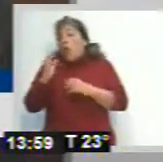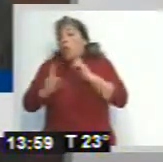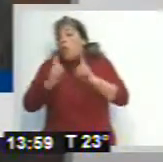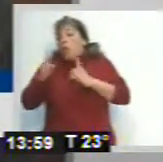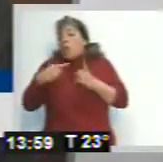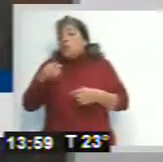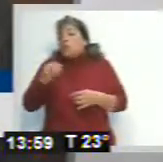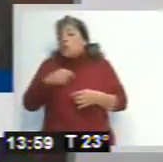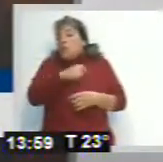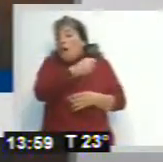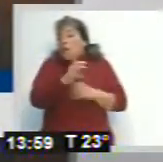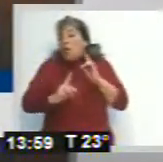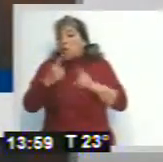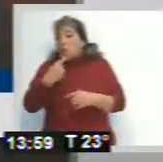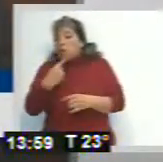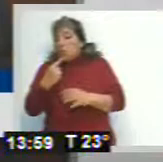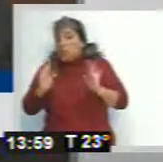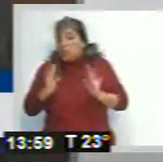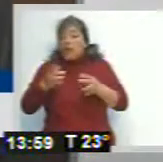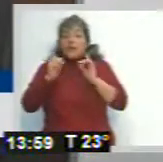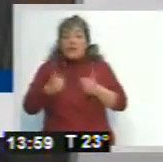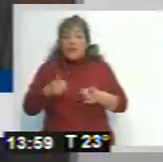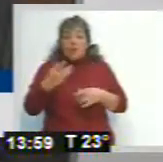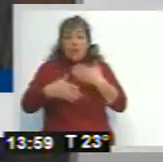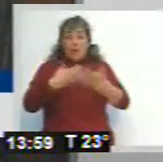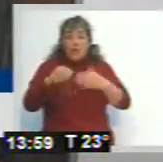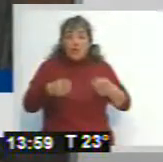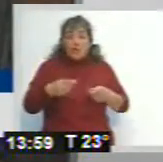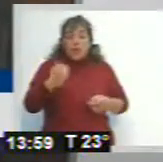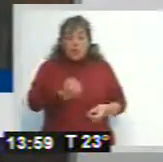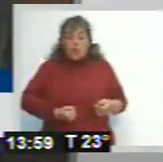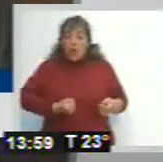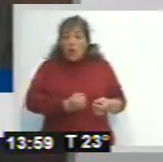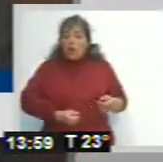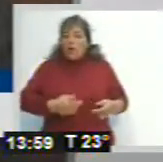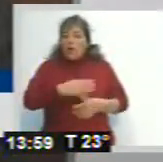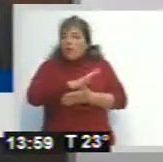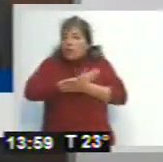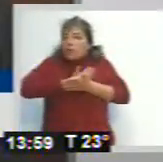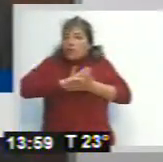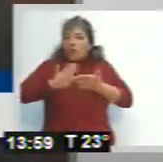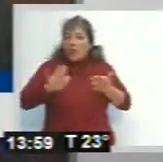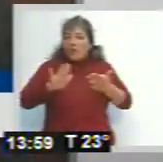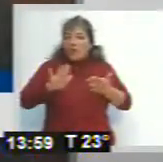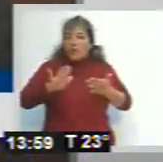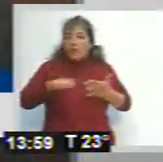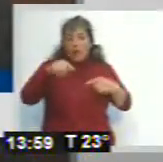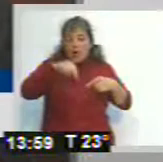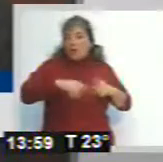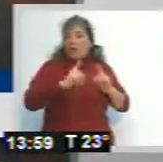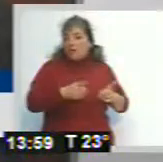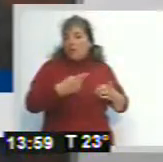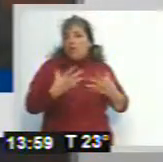circunstancia y las otras cosas que vamos a hacer entre la caja es un ecógrafo de última generación es realmente va a brindar